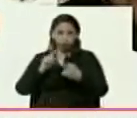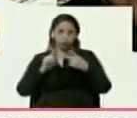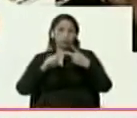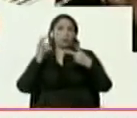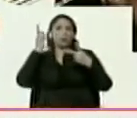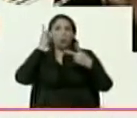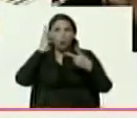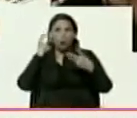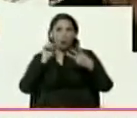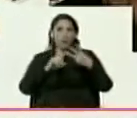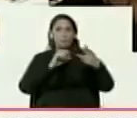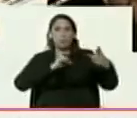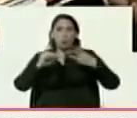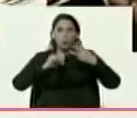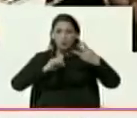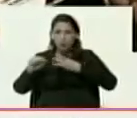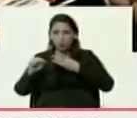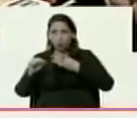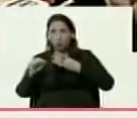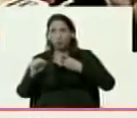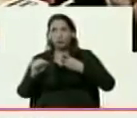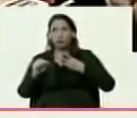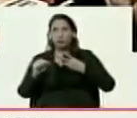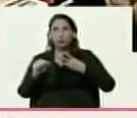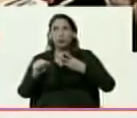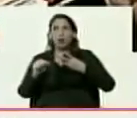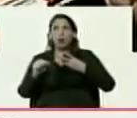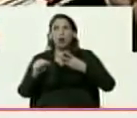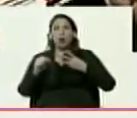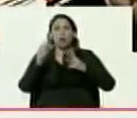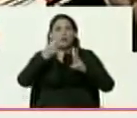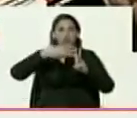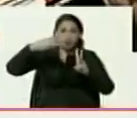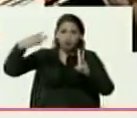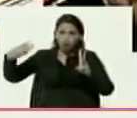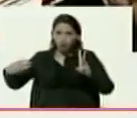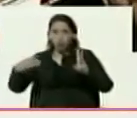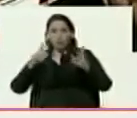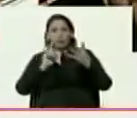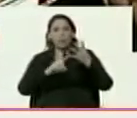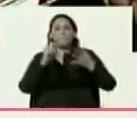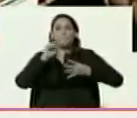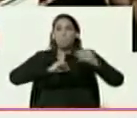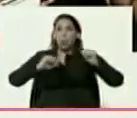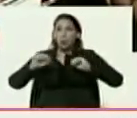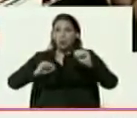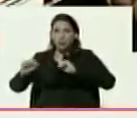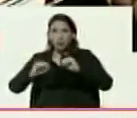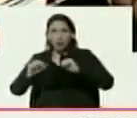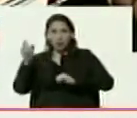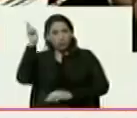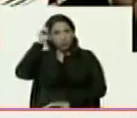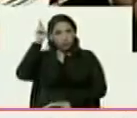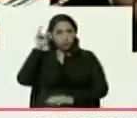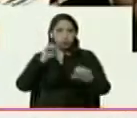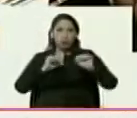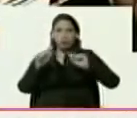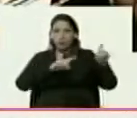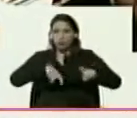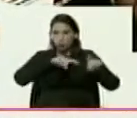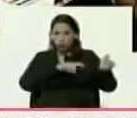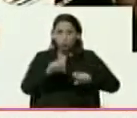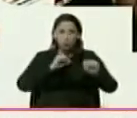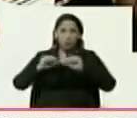mujeres, movimientos de la sexodiversidad, movimientos de indígenas, movimientos campesinos,